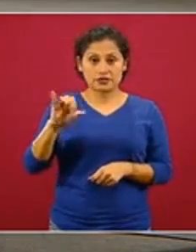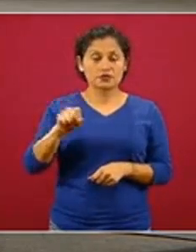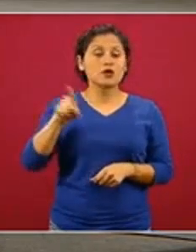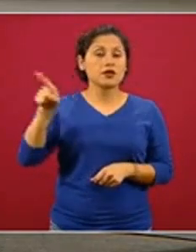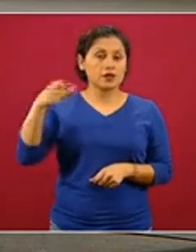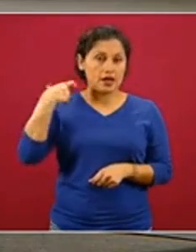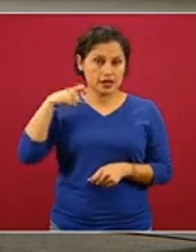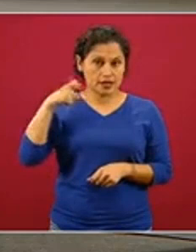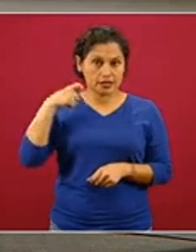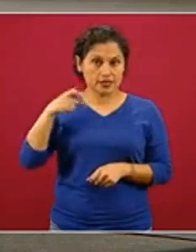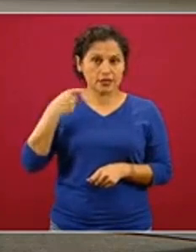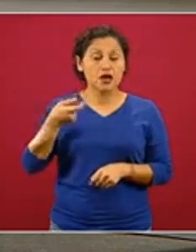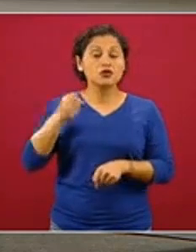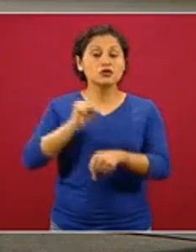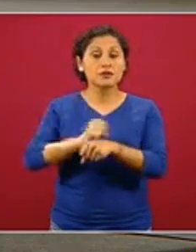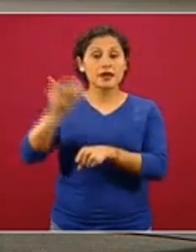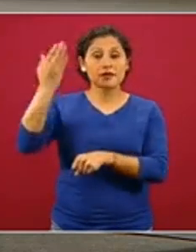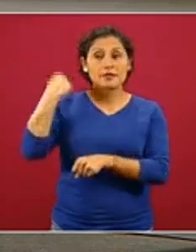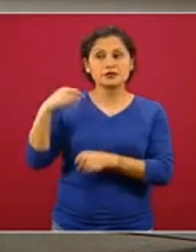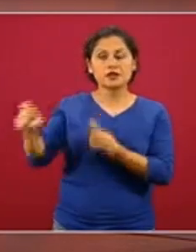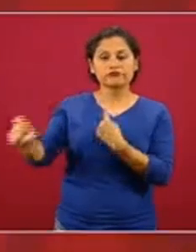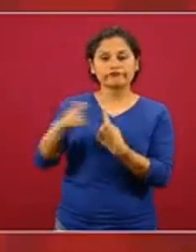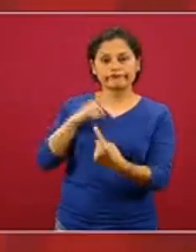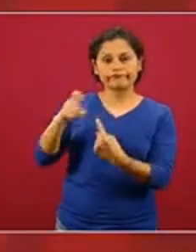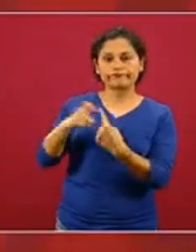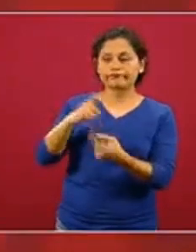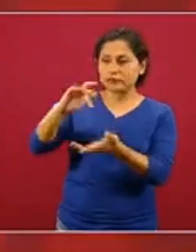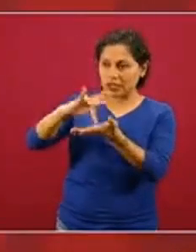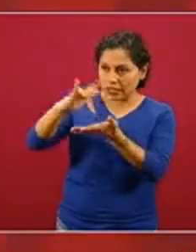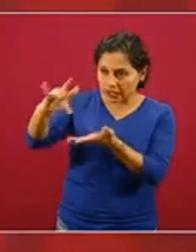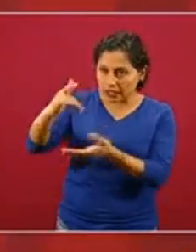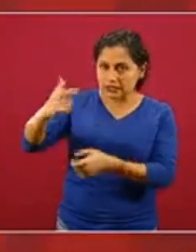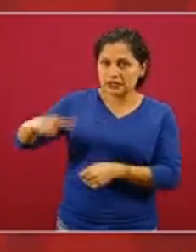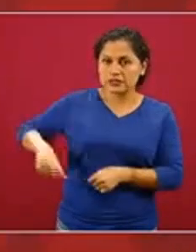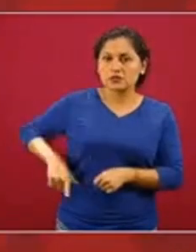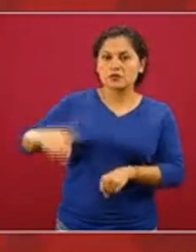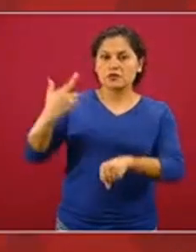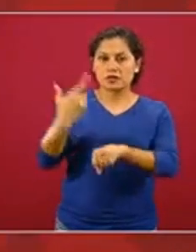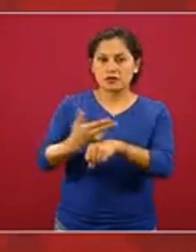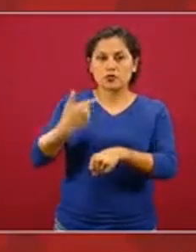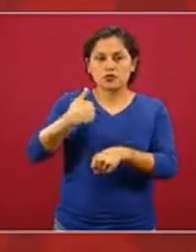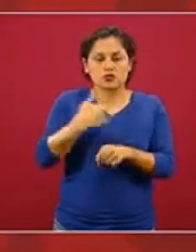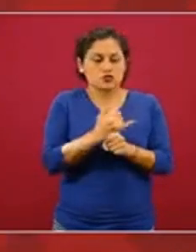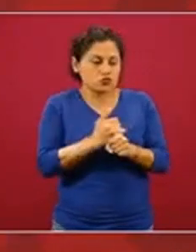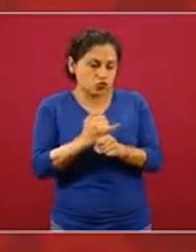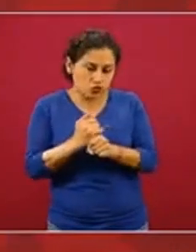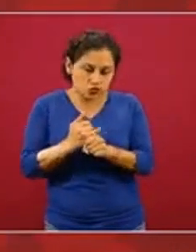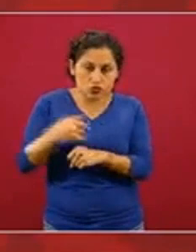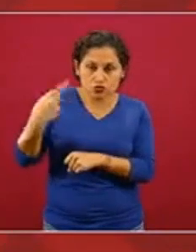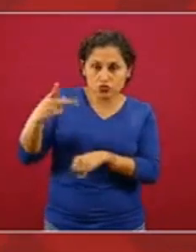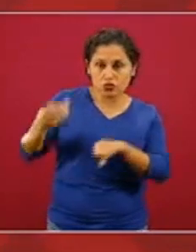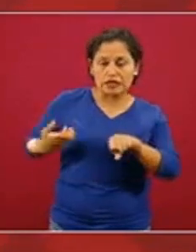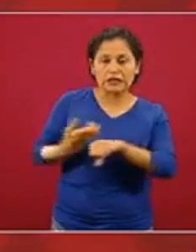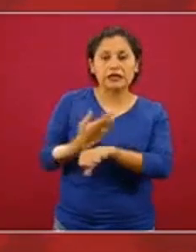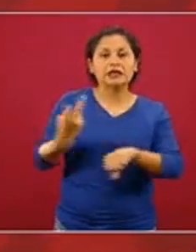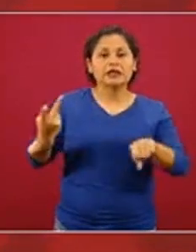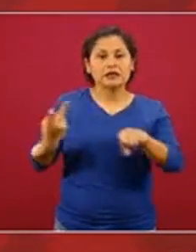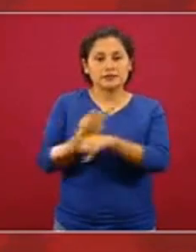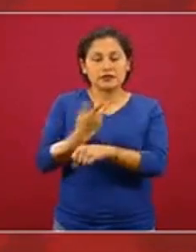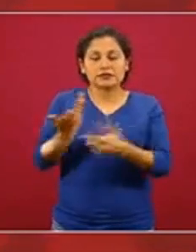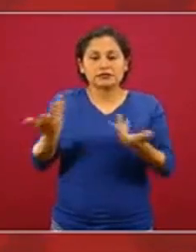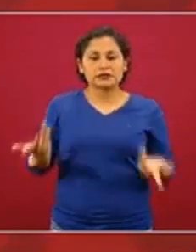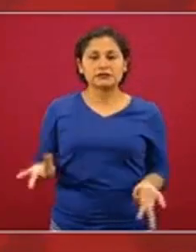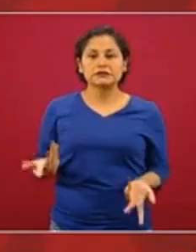pasada me han mandado varios mensajes, se lo agradezco, gobernador, actualizándome sobre el panorama que viven en Querétaro. No tuvimos oportunidad